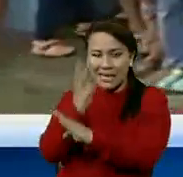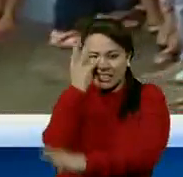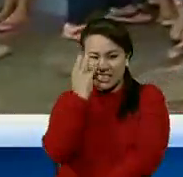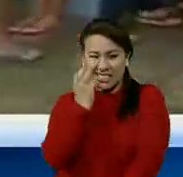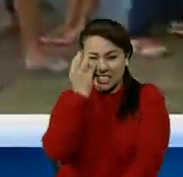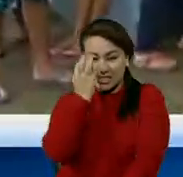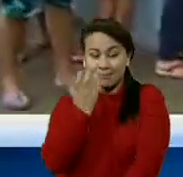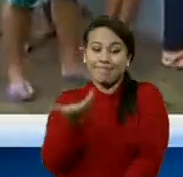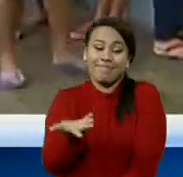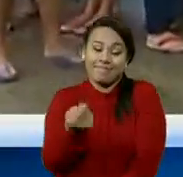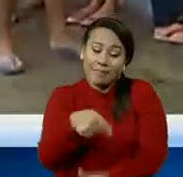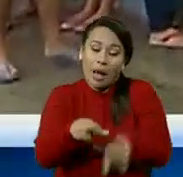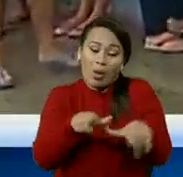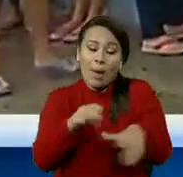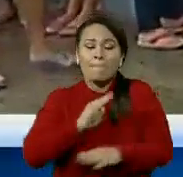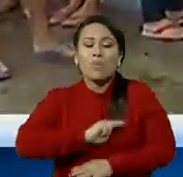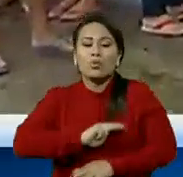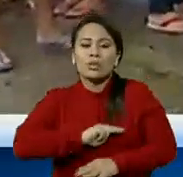el municipio de Guayaquil